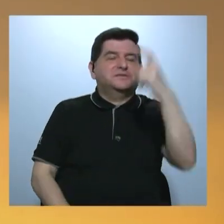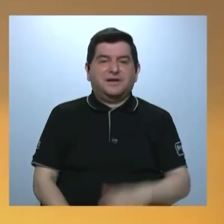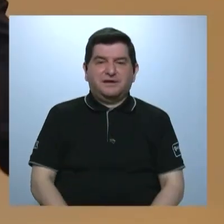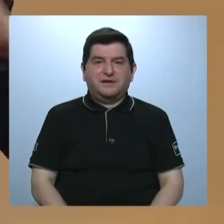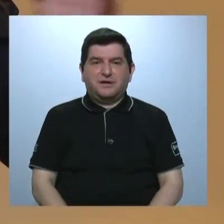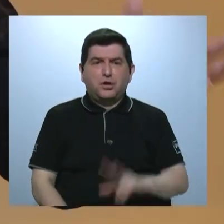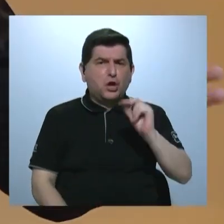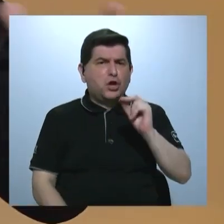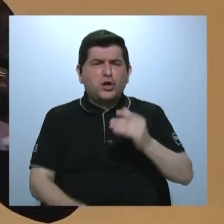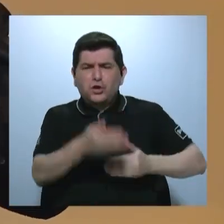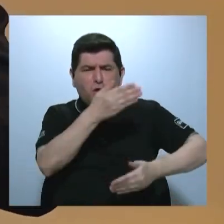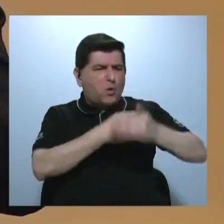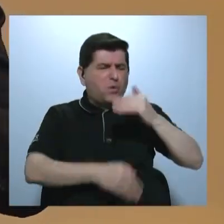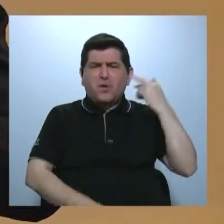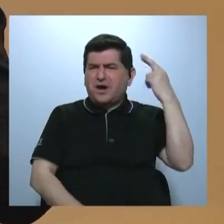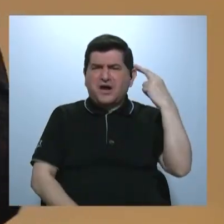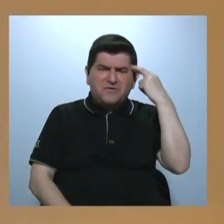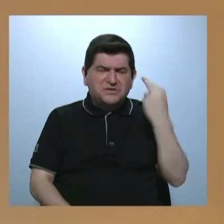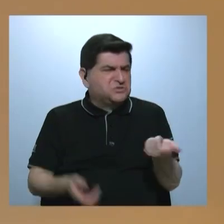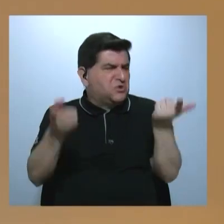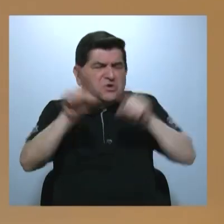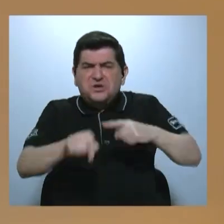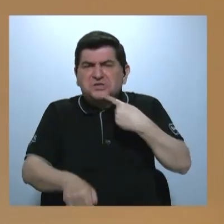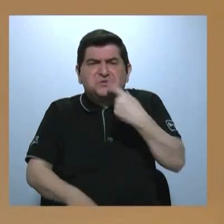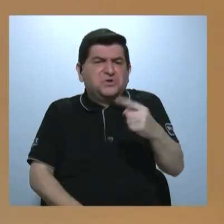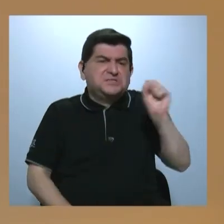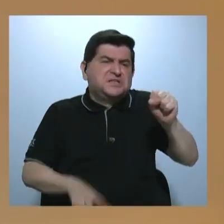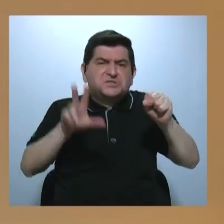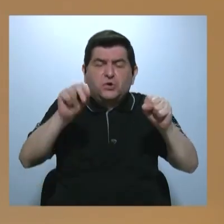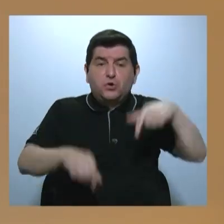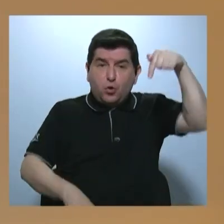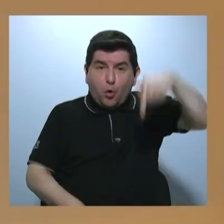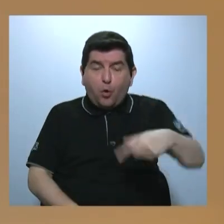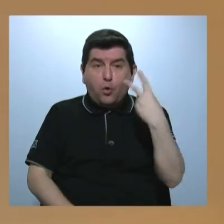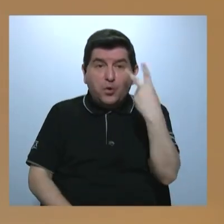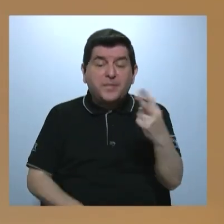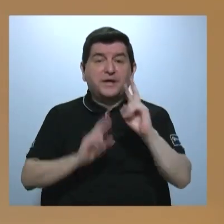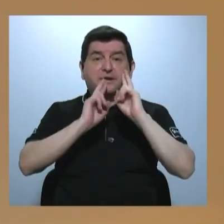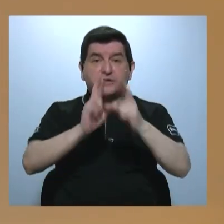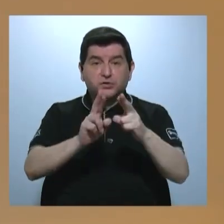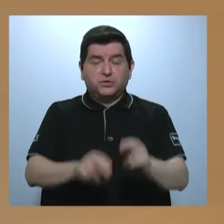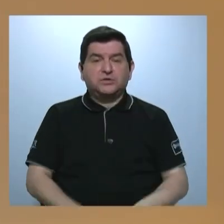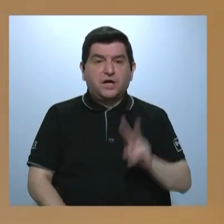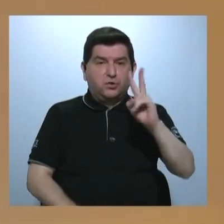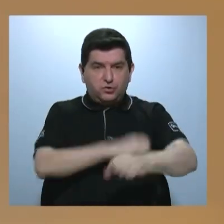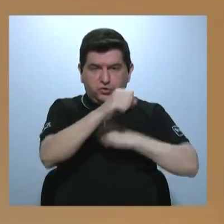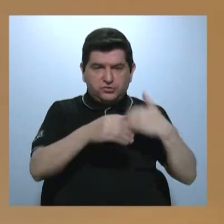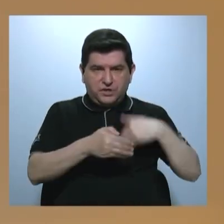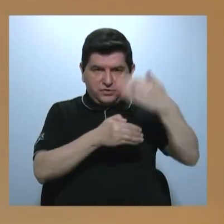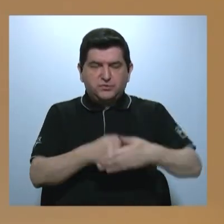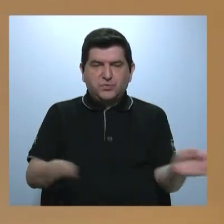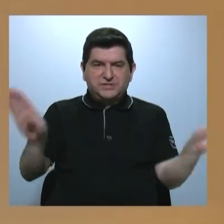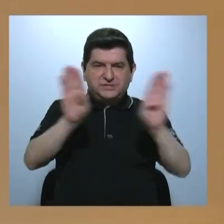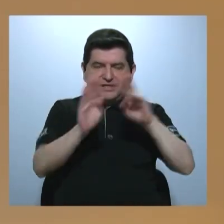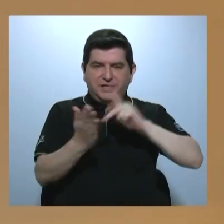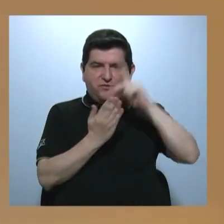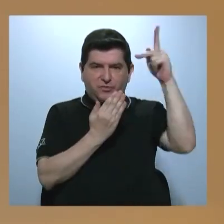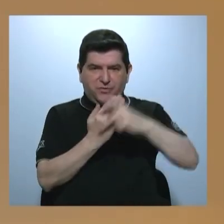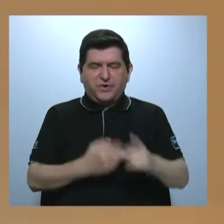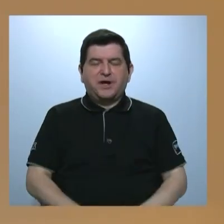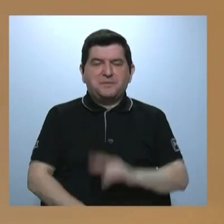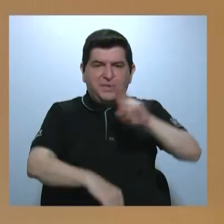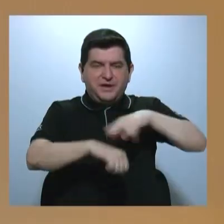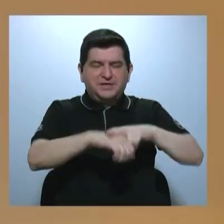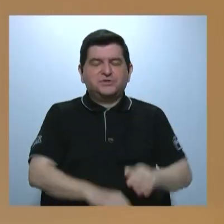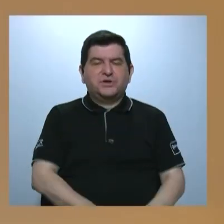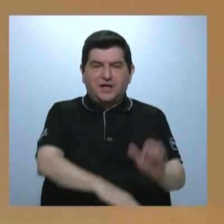sin regresar mucho a los motivos y a lo que pasó y lo que se dijo y no se dijo, hoy lo que podemos ver son resultados. Y 2 años después de que se cerró el Programa Nacional de Informática